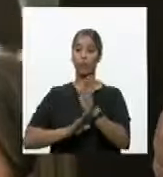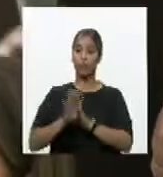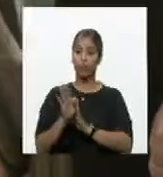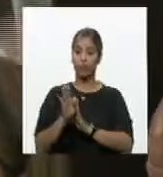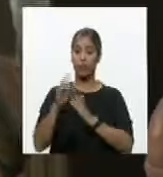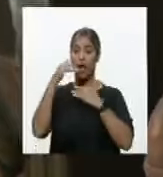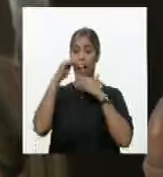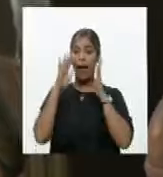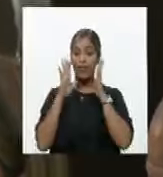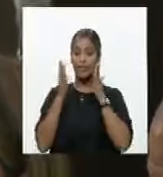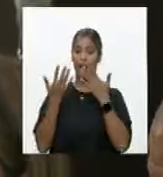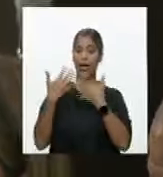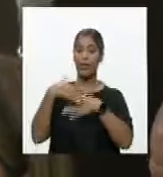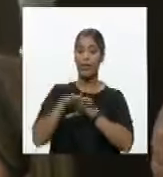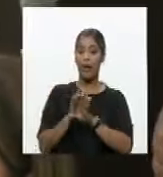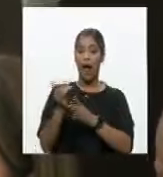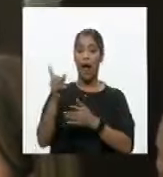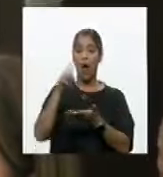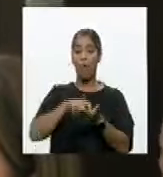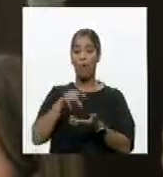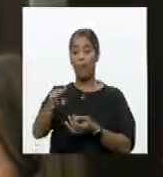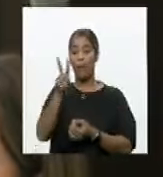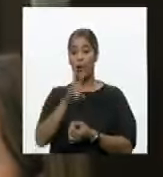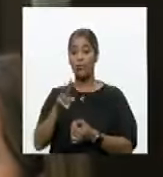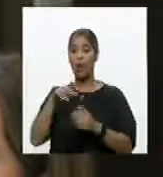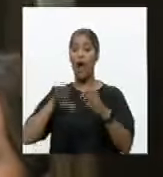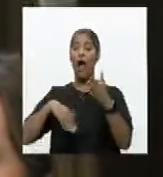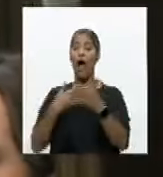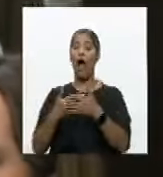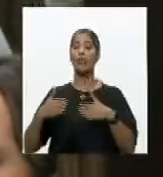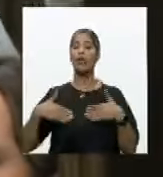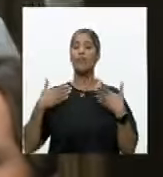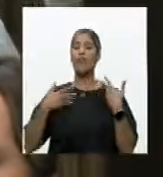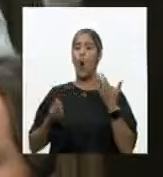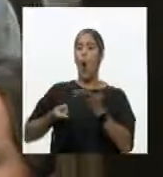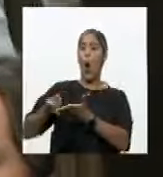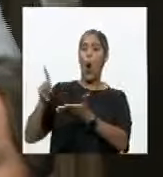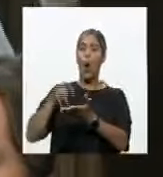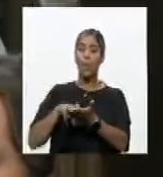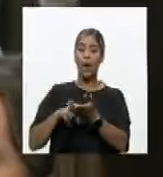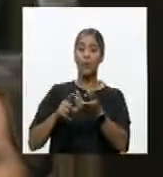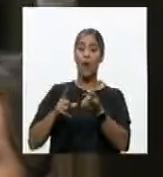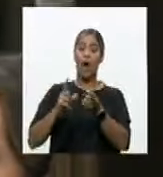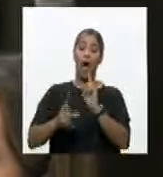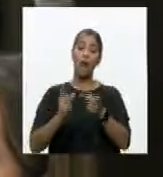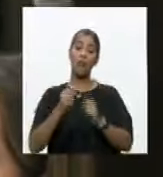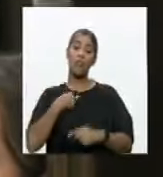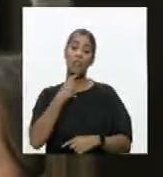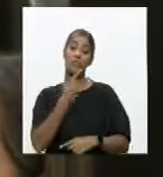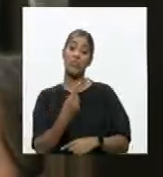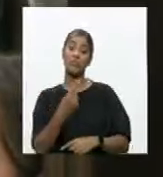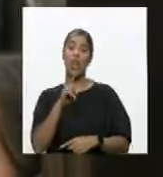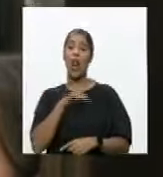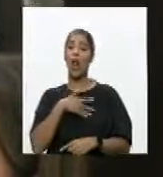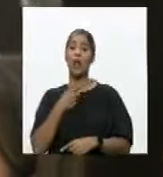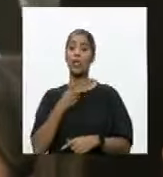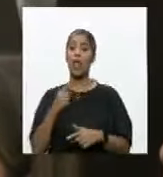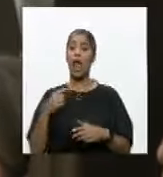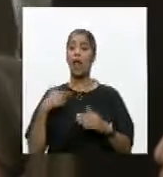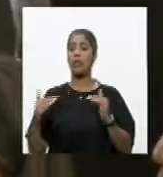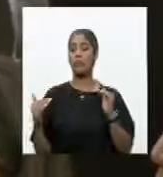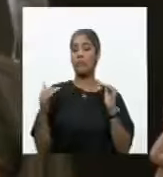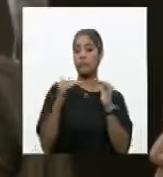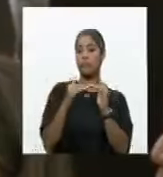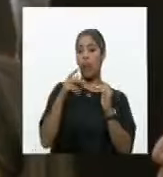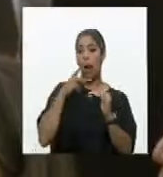la atención integral a nuestro pueblo hasta mantener la felicidad suprema, aunque muchos decidan no querer alinearse a